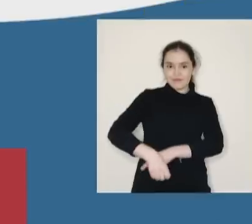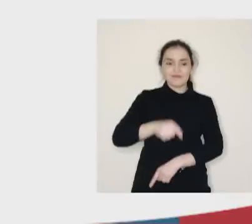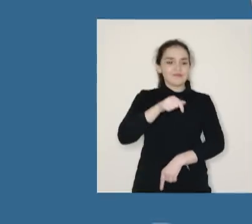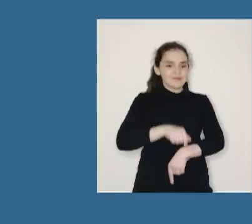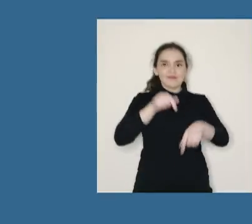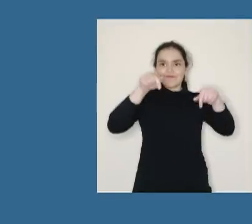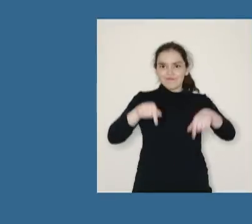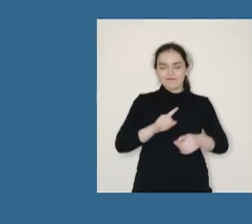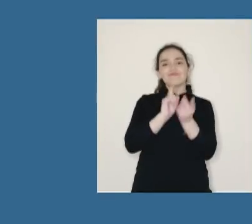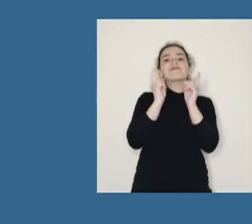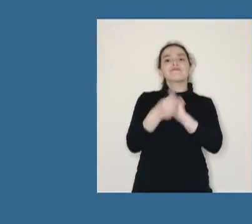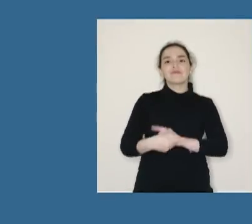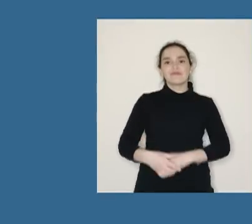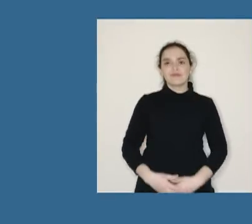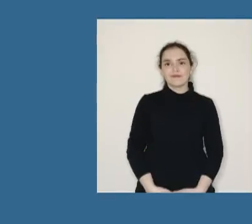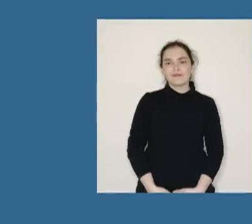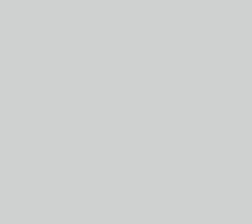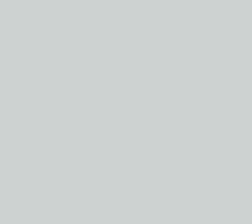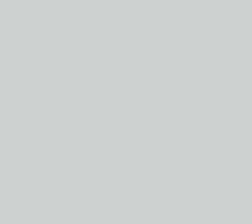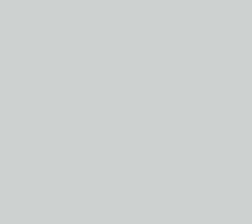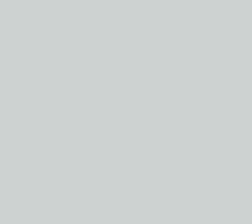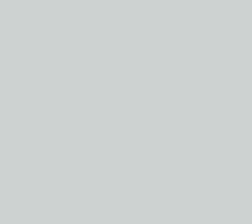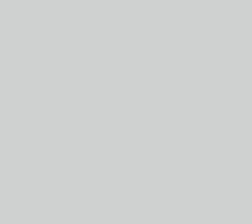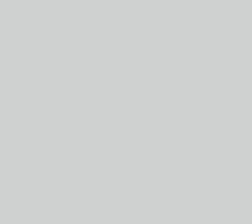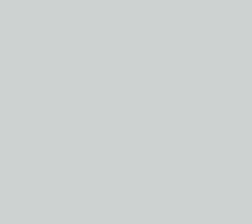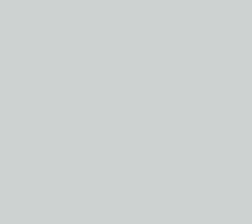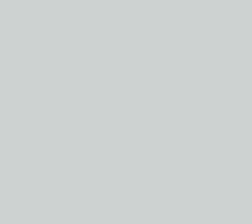Aprueba. El cambio es ahora.